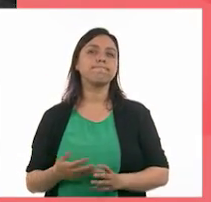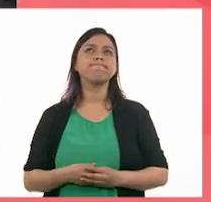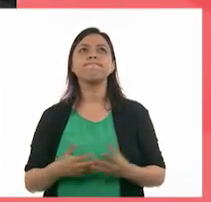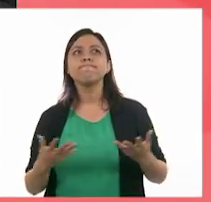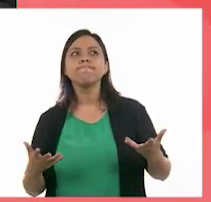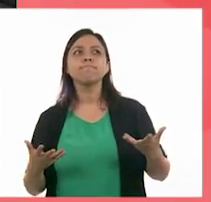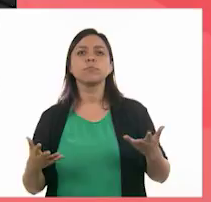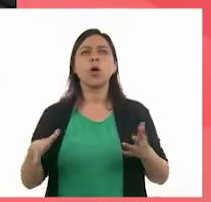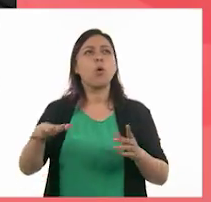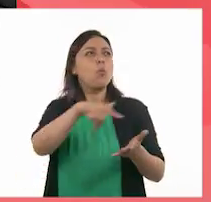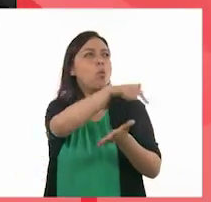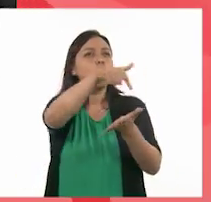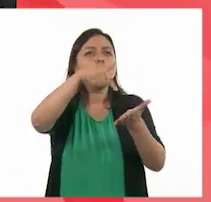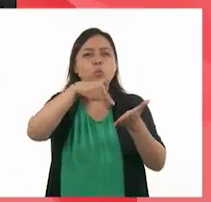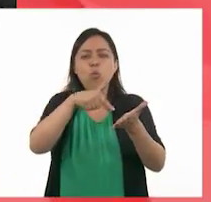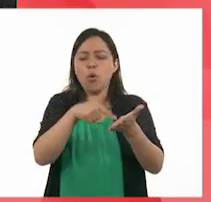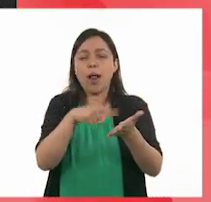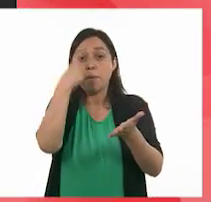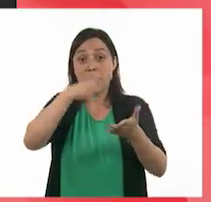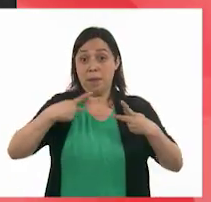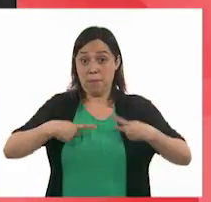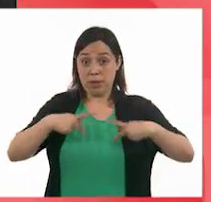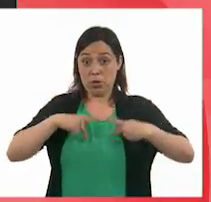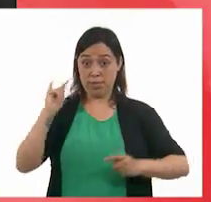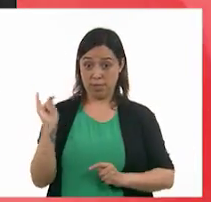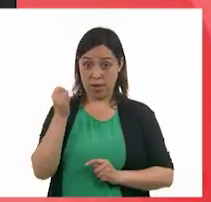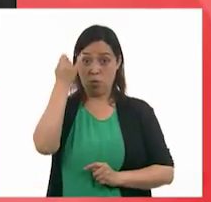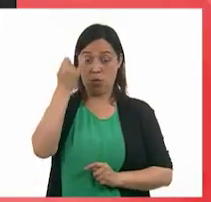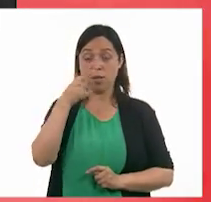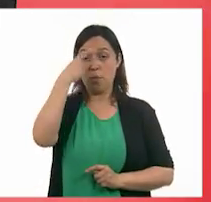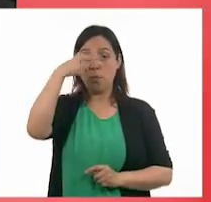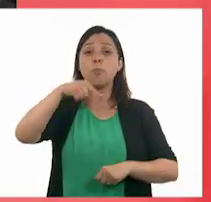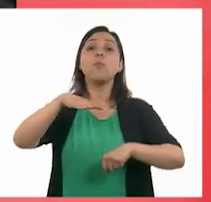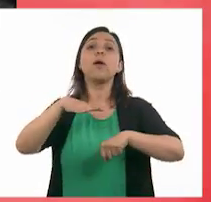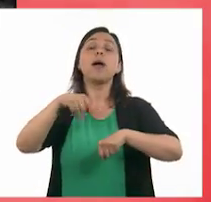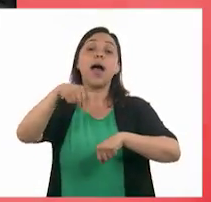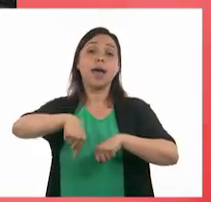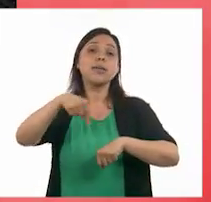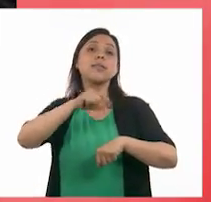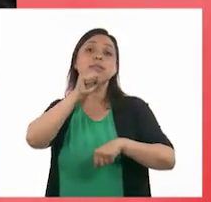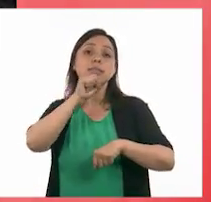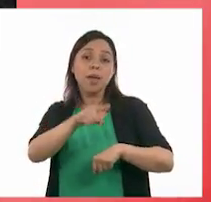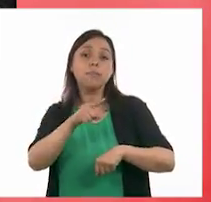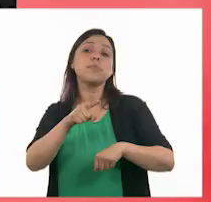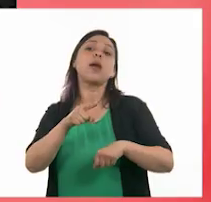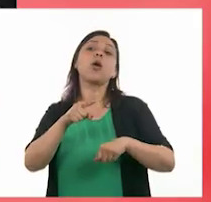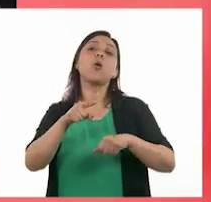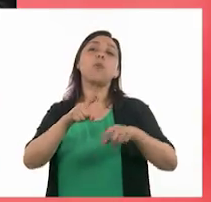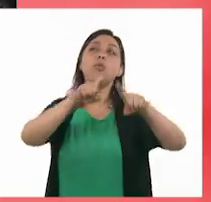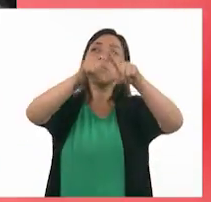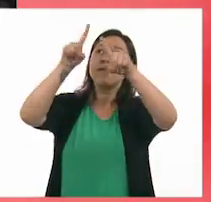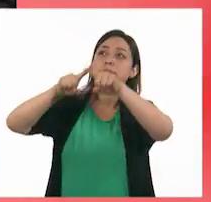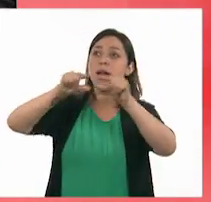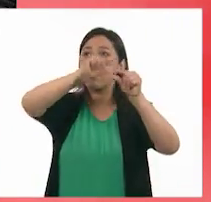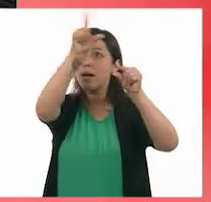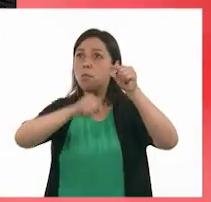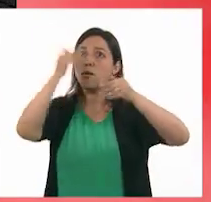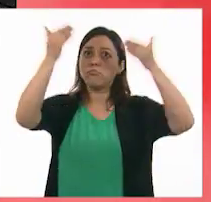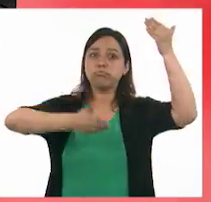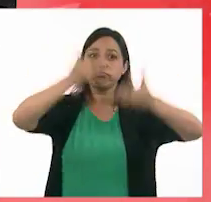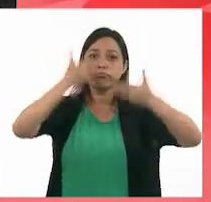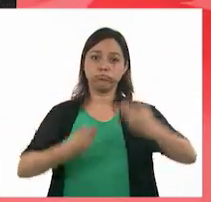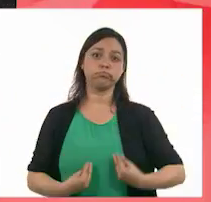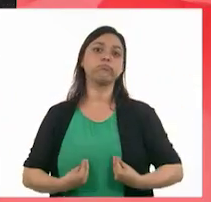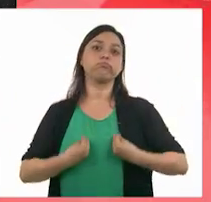un espacio tan emblemático para los tijuanenses, porque aquí también se asentaron mucha gente provenientes de otras partes de la República, ¿no? Entonces, por consiguiente,